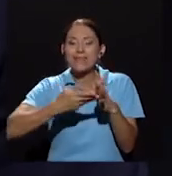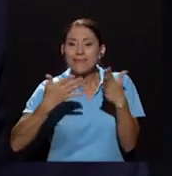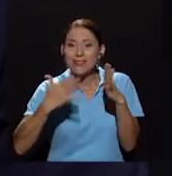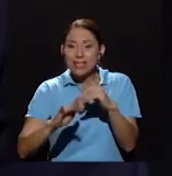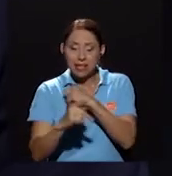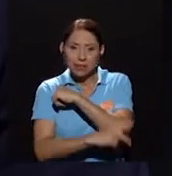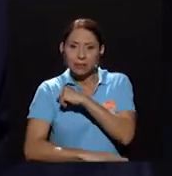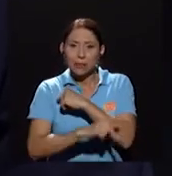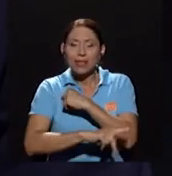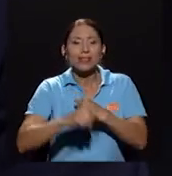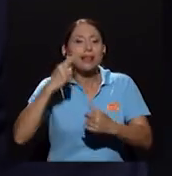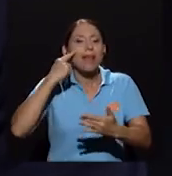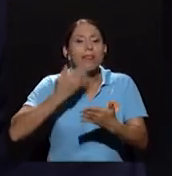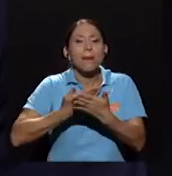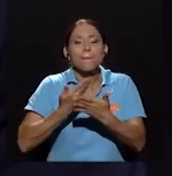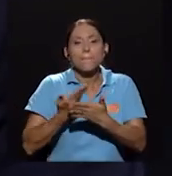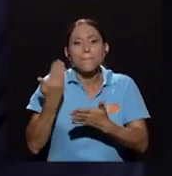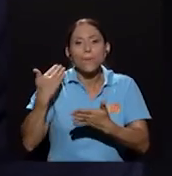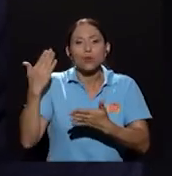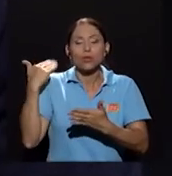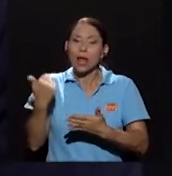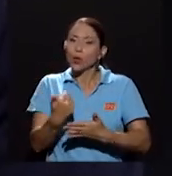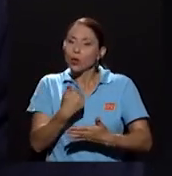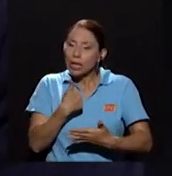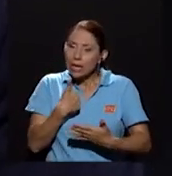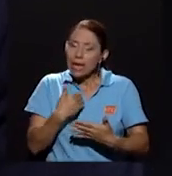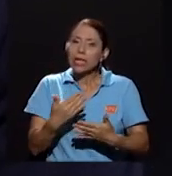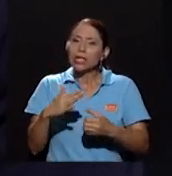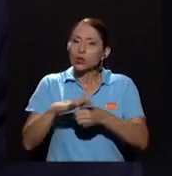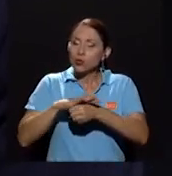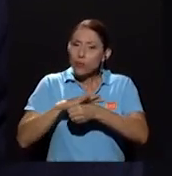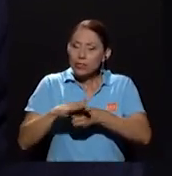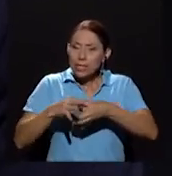y tener méritos suficientes para